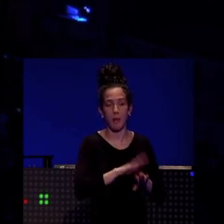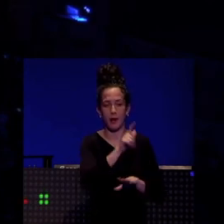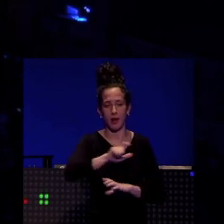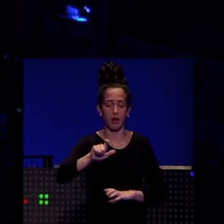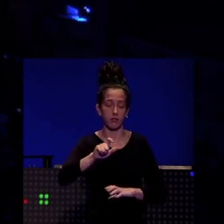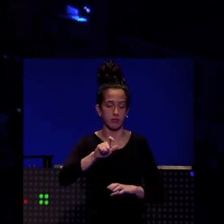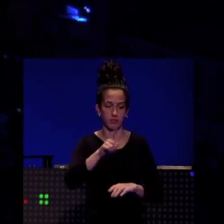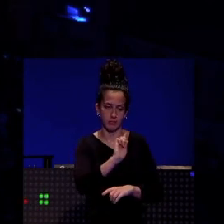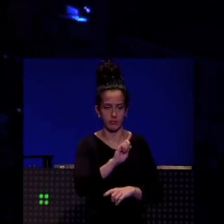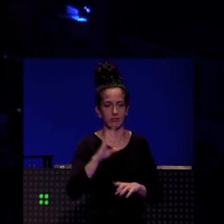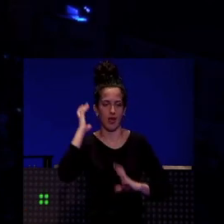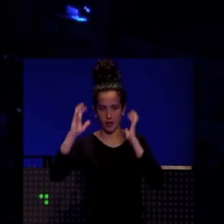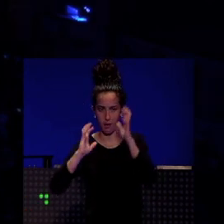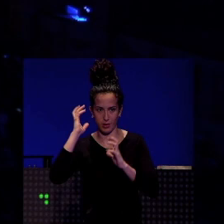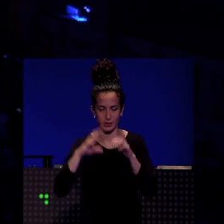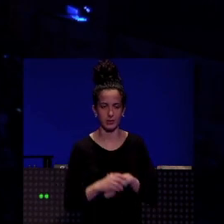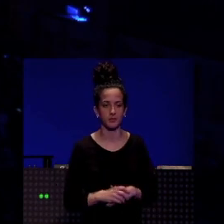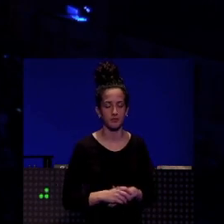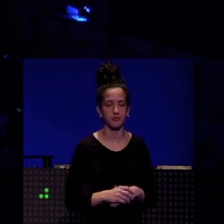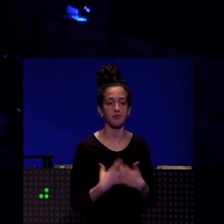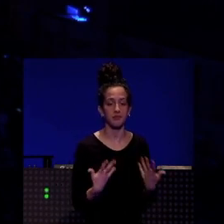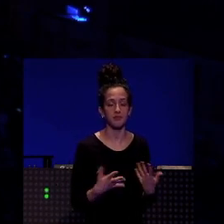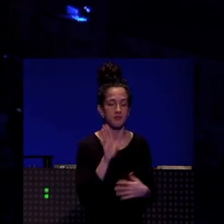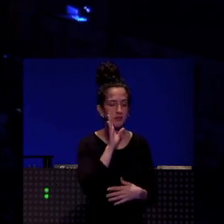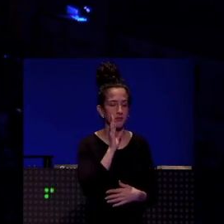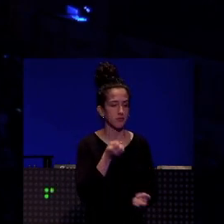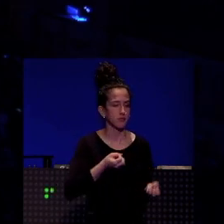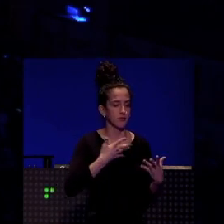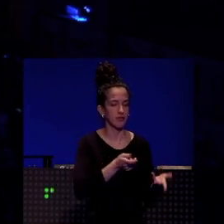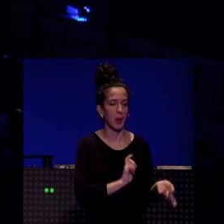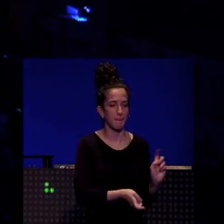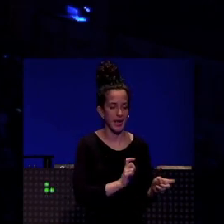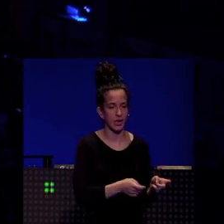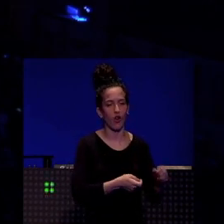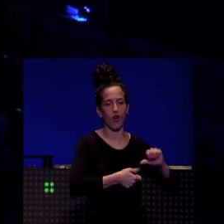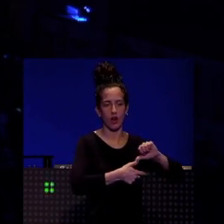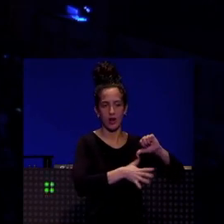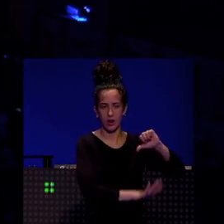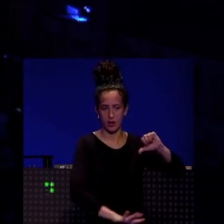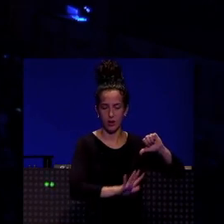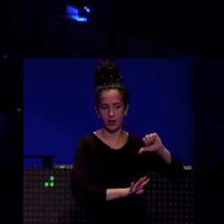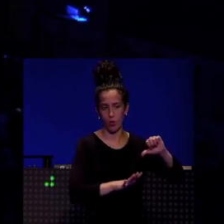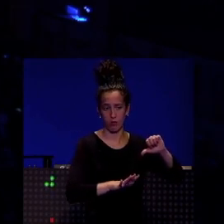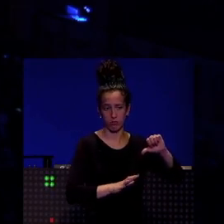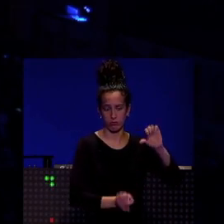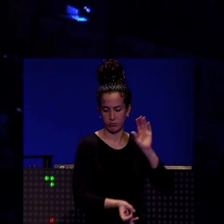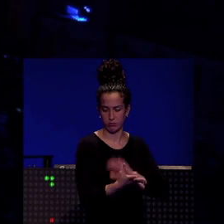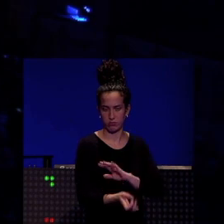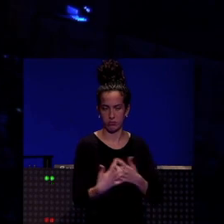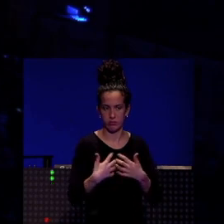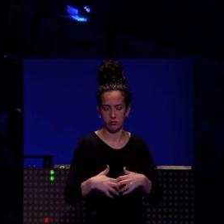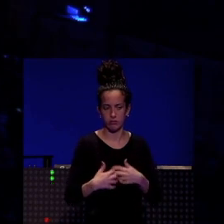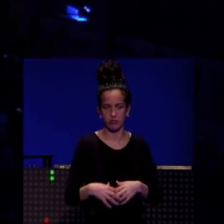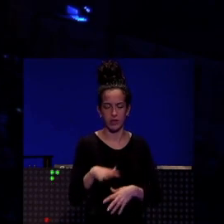crecimiento en latinoamérica estamos presentes en mexico como os contábamos compro con fabricación nacional una sede de la editorial guatemala el salvador